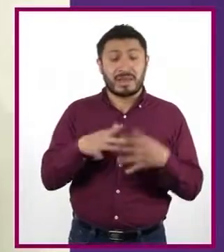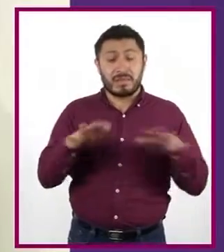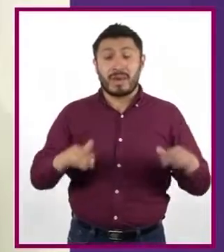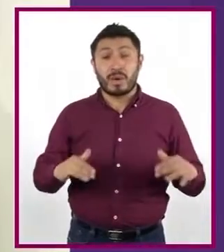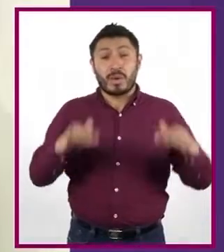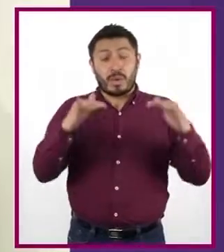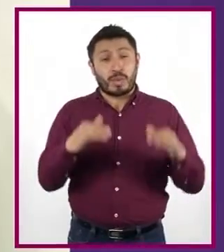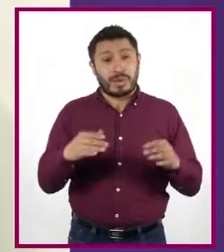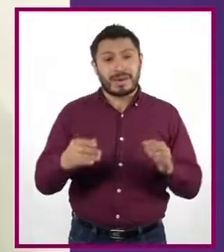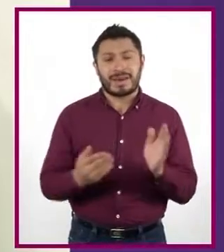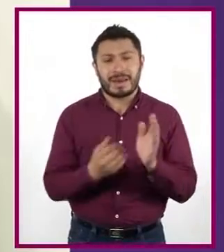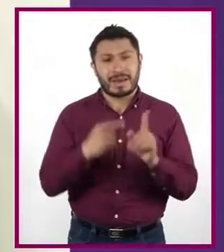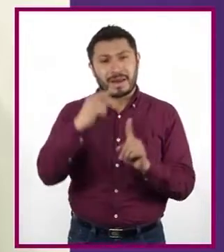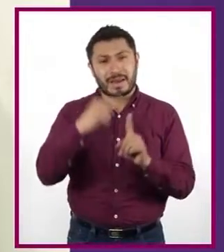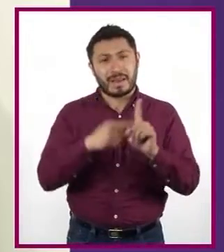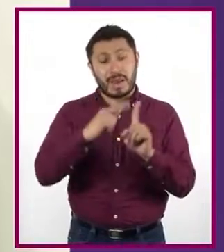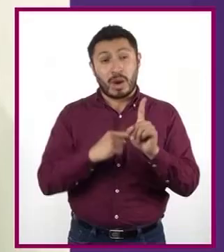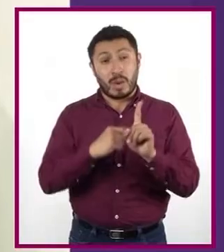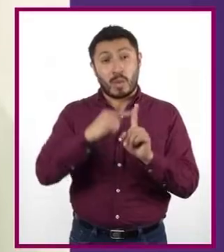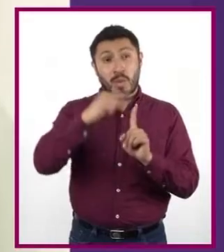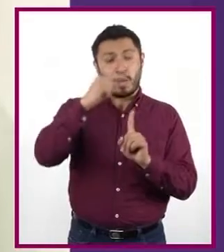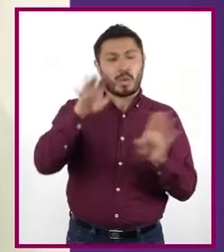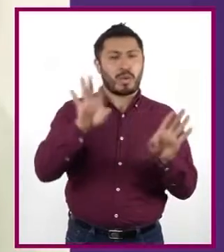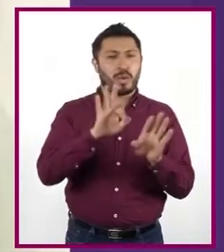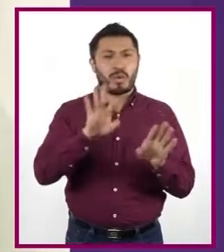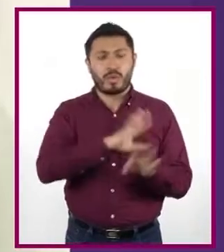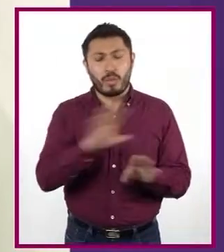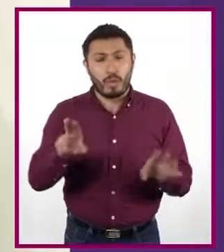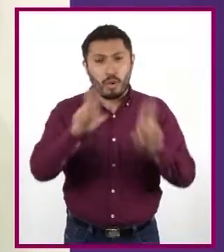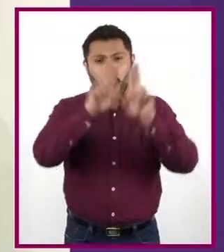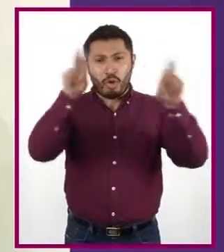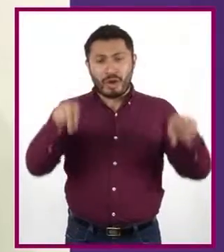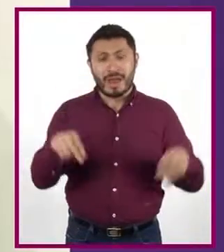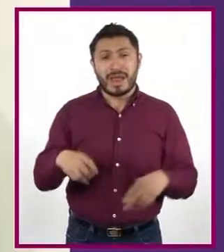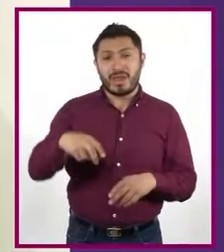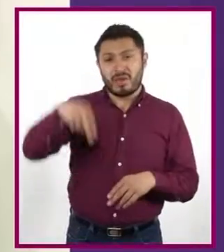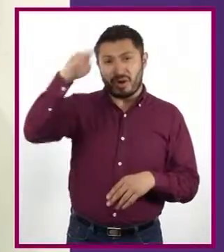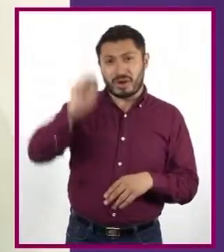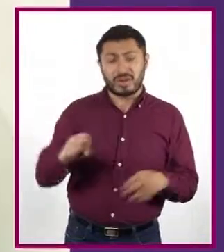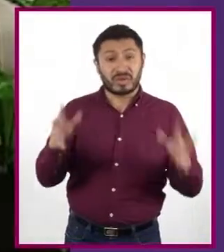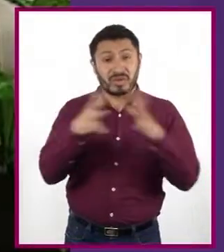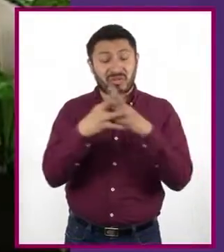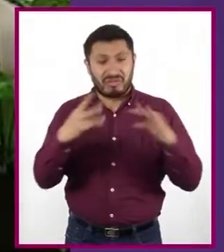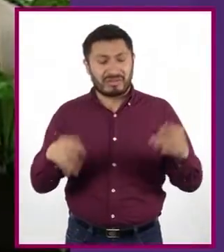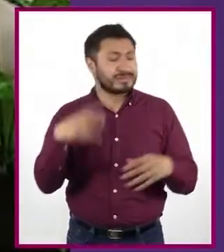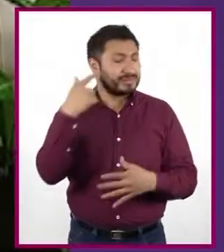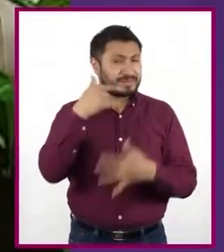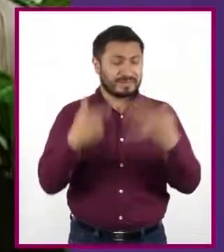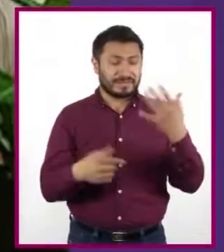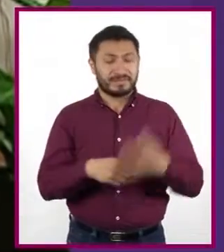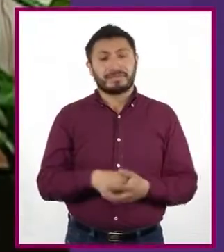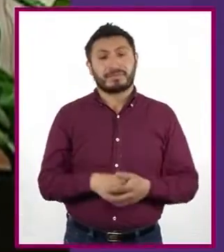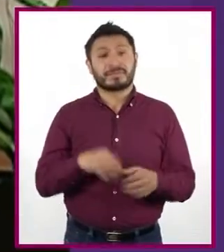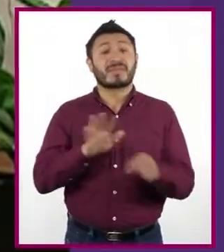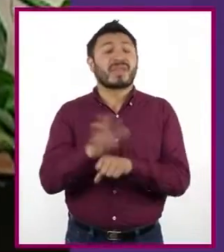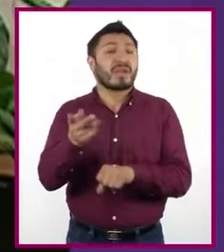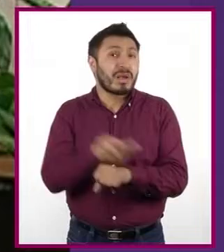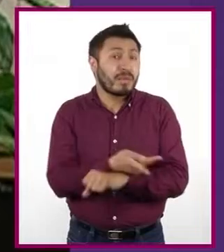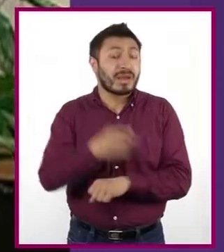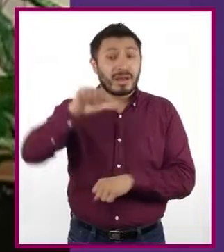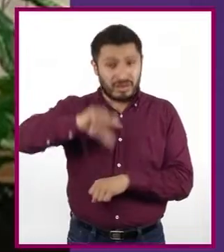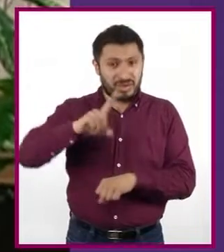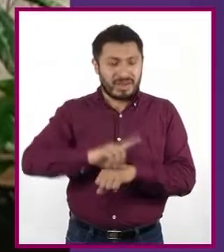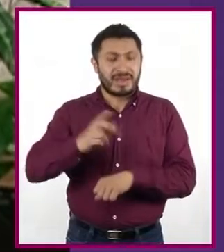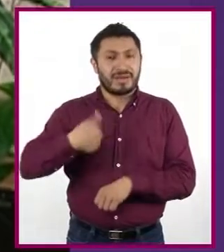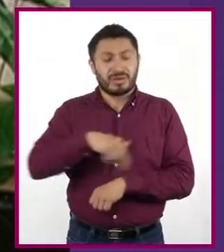iba a incrementarse la temperatura, y se podían derretir los glaciares, etc. ¿Qué está pasando? Hoy en día estamos